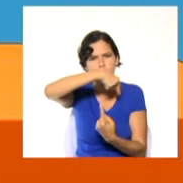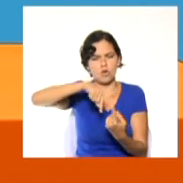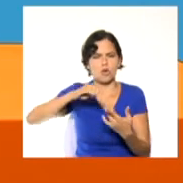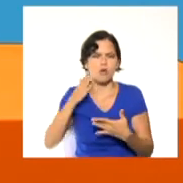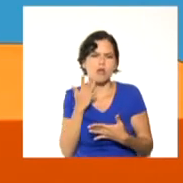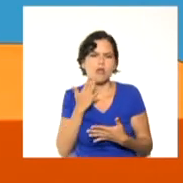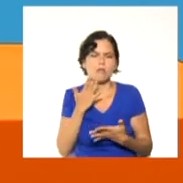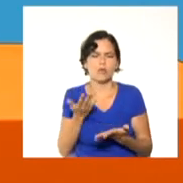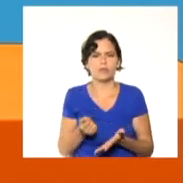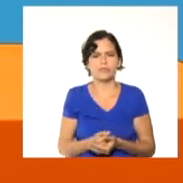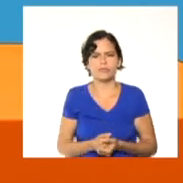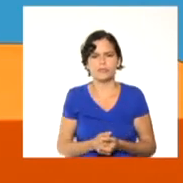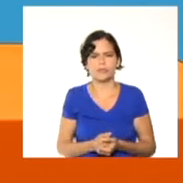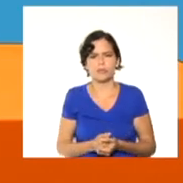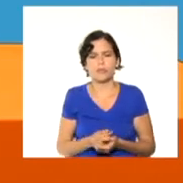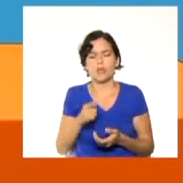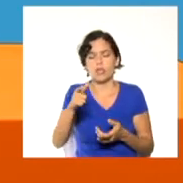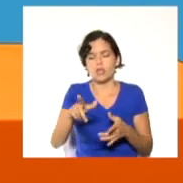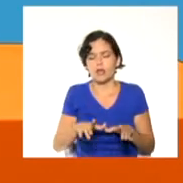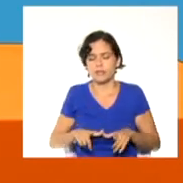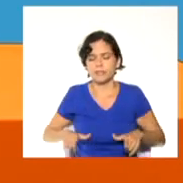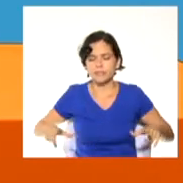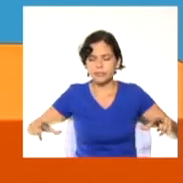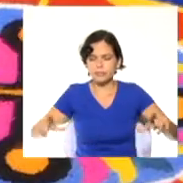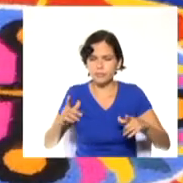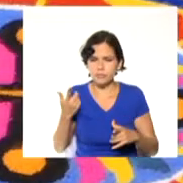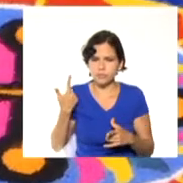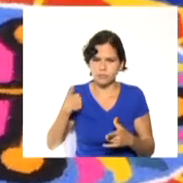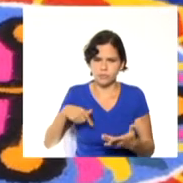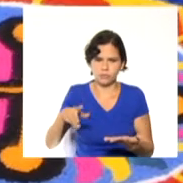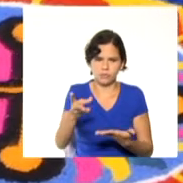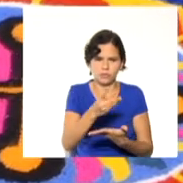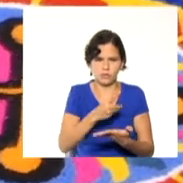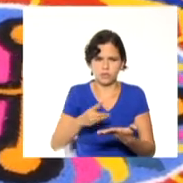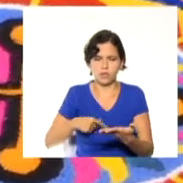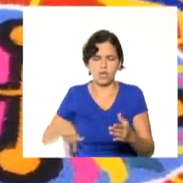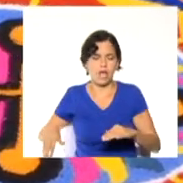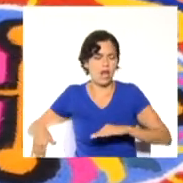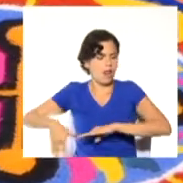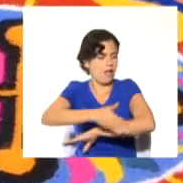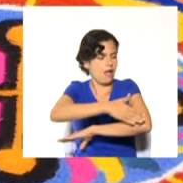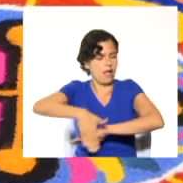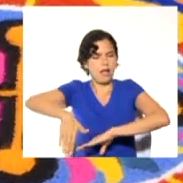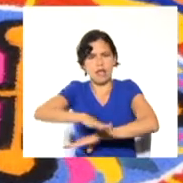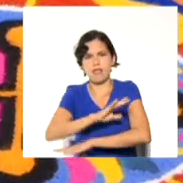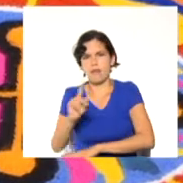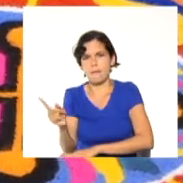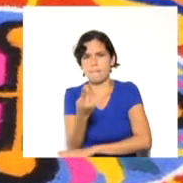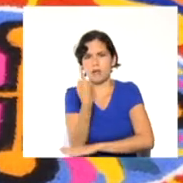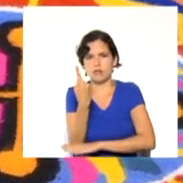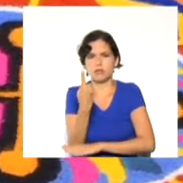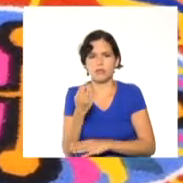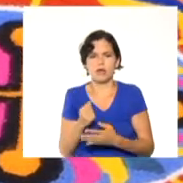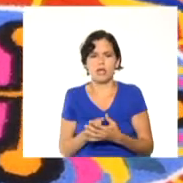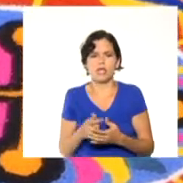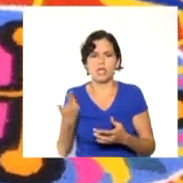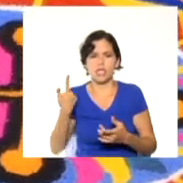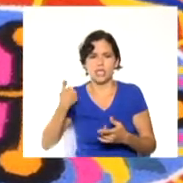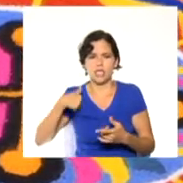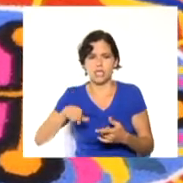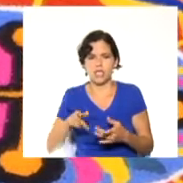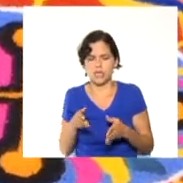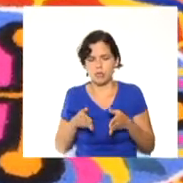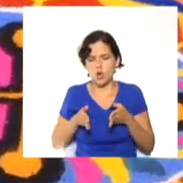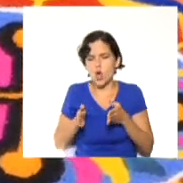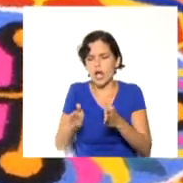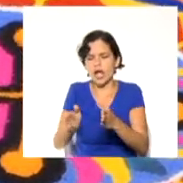Ejemplo, en este plano tenemos dibujados, ¿sí?, las calles principales, tenemos las